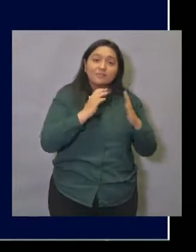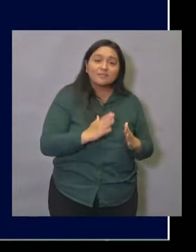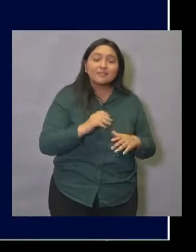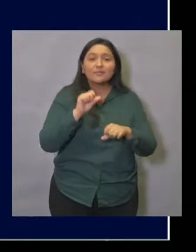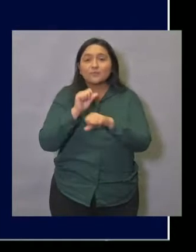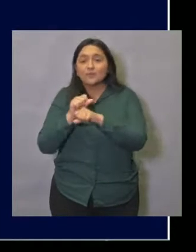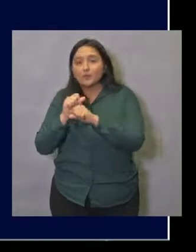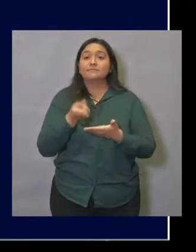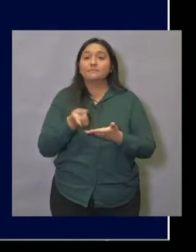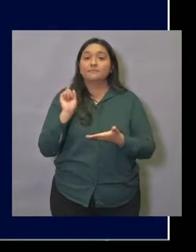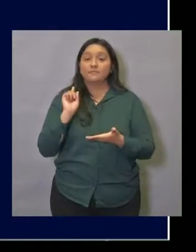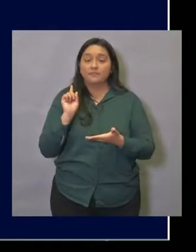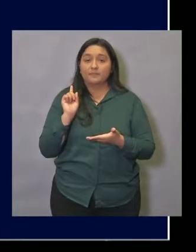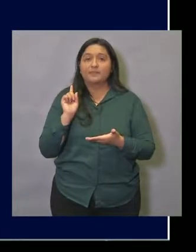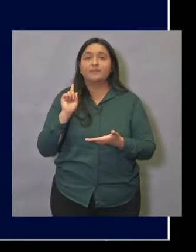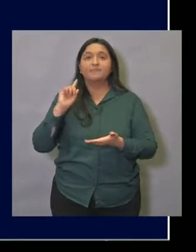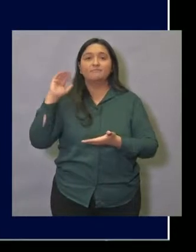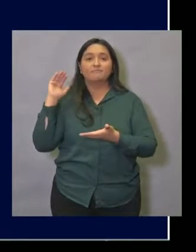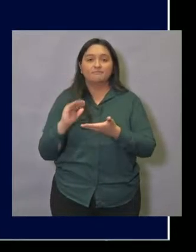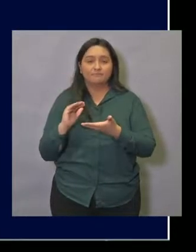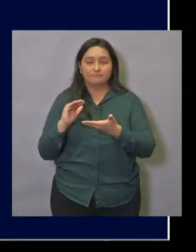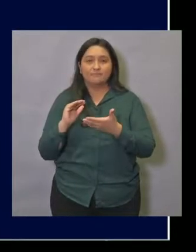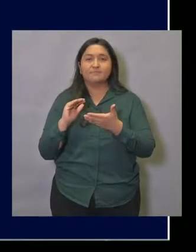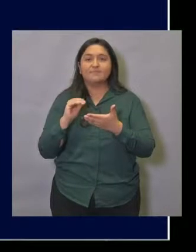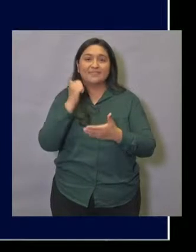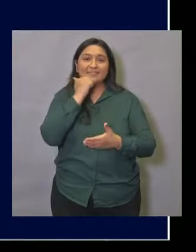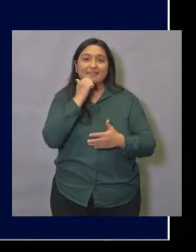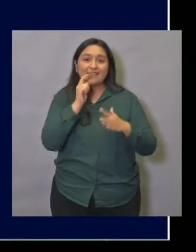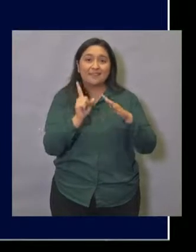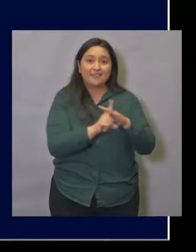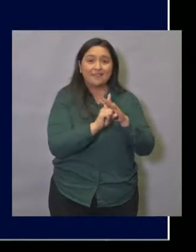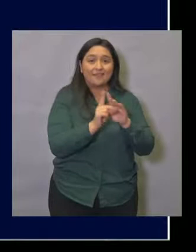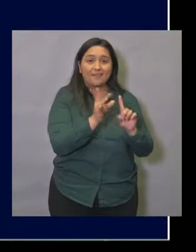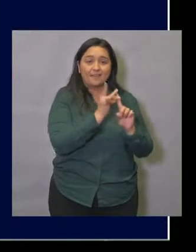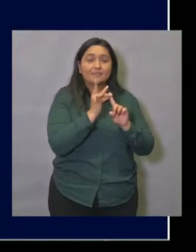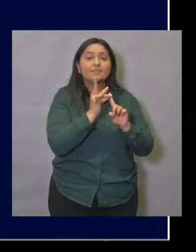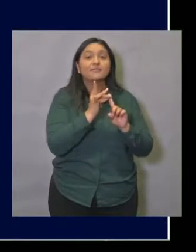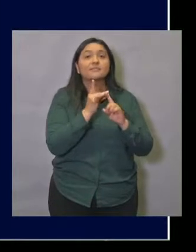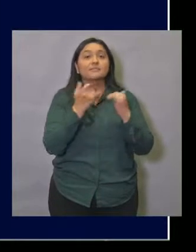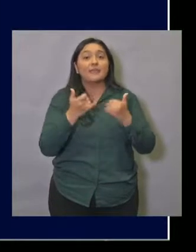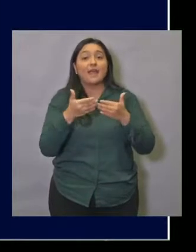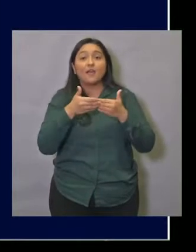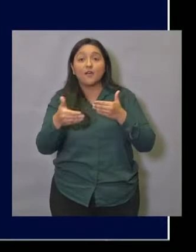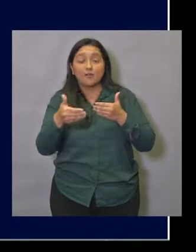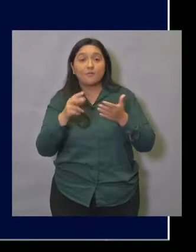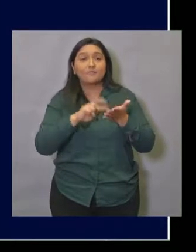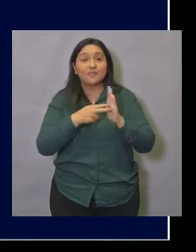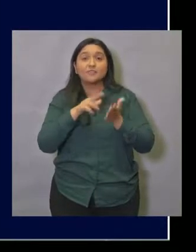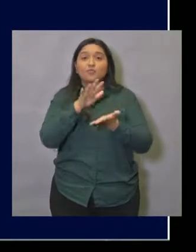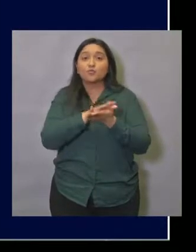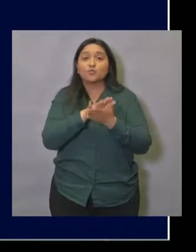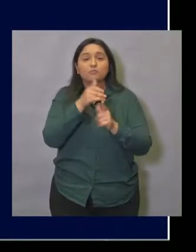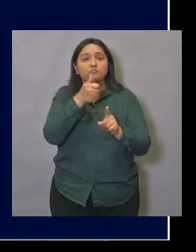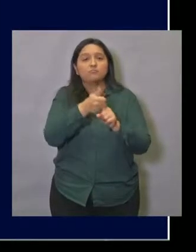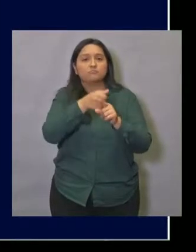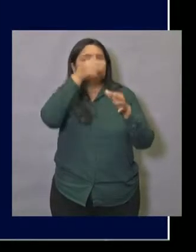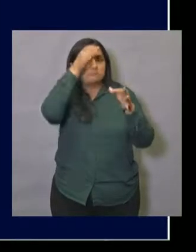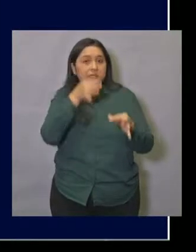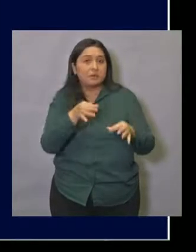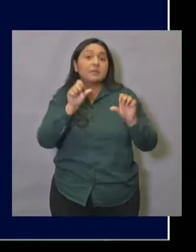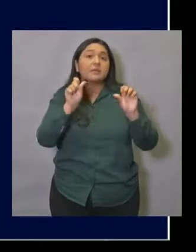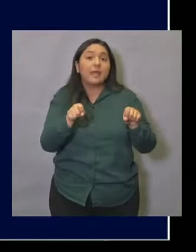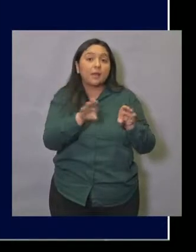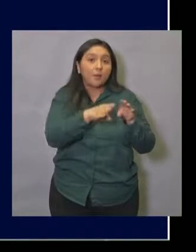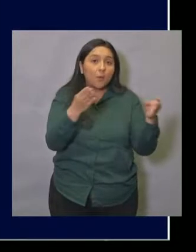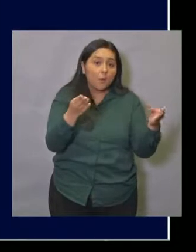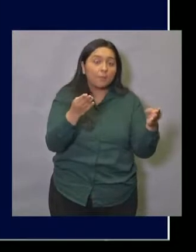empleadores. Si se disminuyó en la tasa de casos diarios, permitió a las escuelas la opción de reabrir para recibir instrucciones en